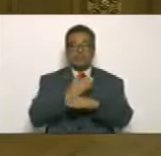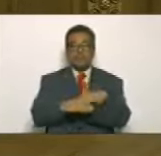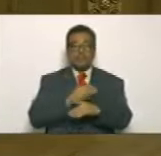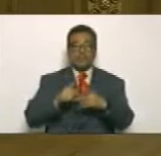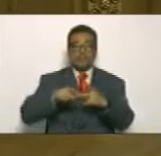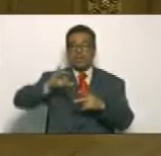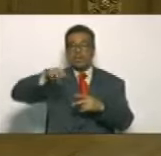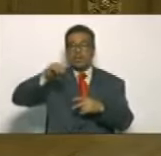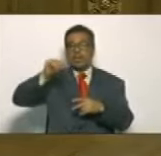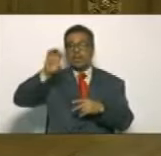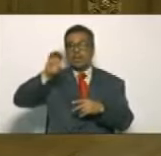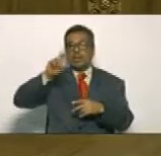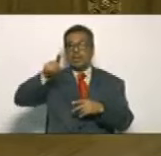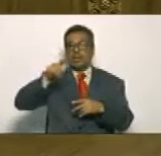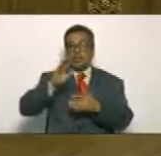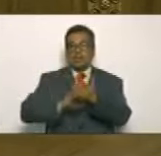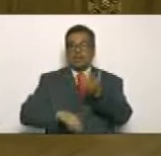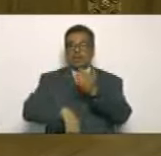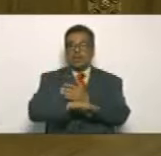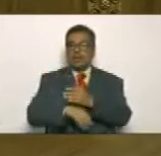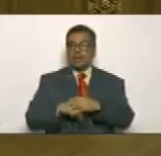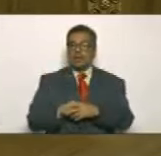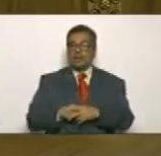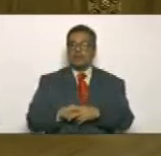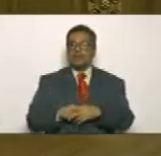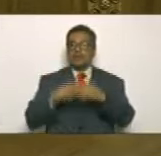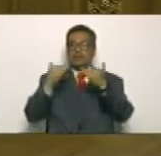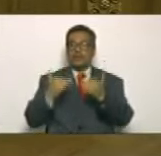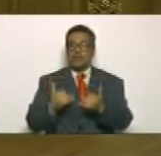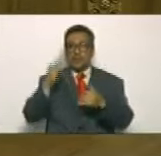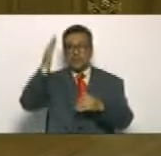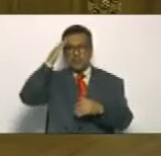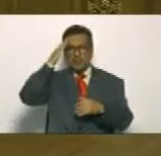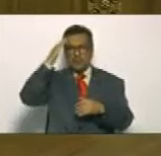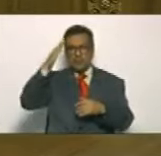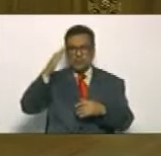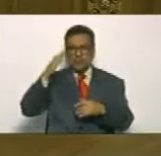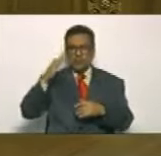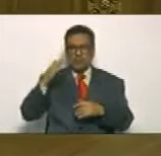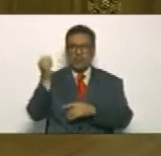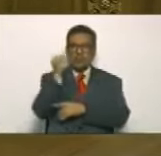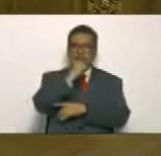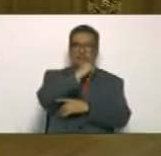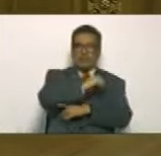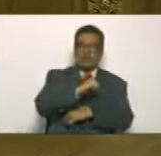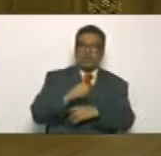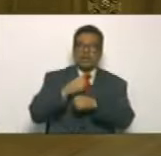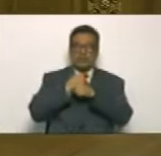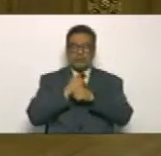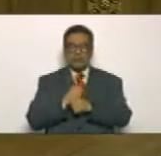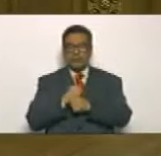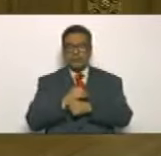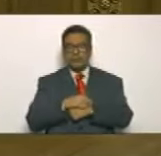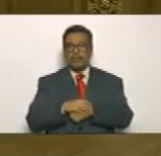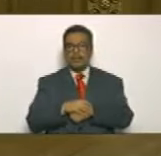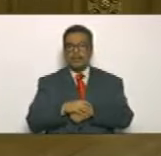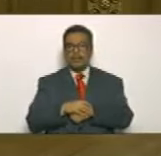Antonio José de Sucre en esa despedida ya sospechaba del asesinato vil que le esperaba.